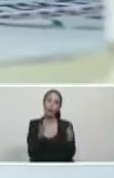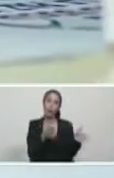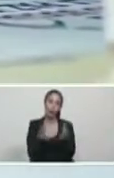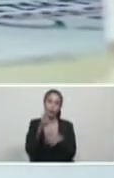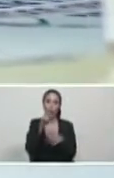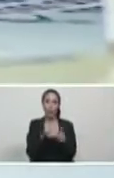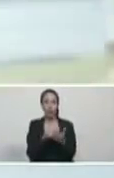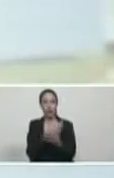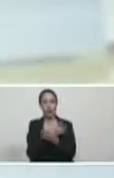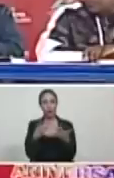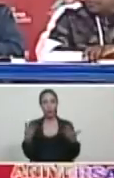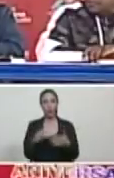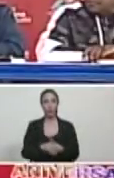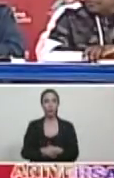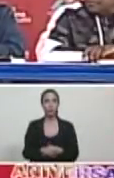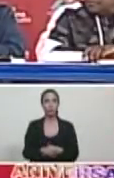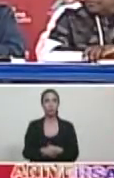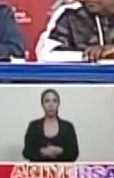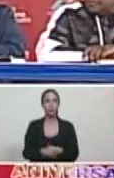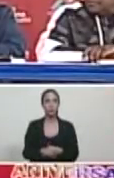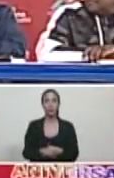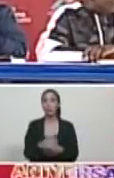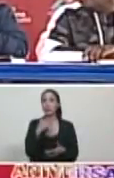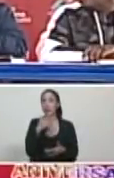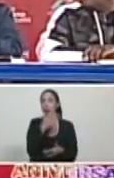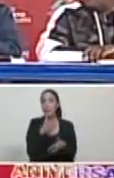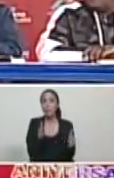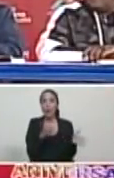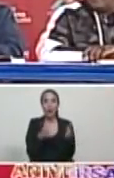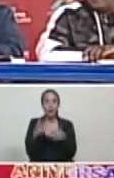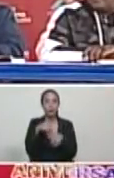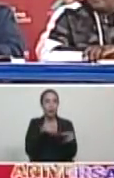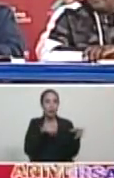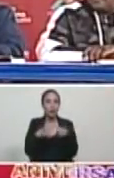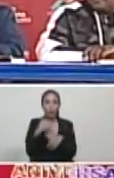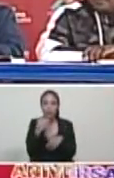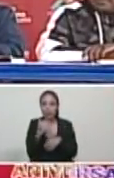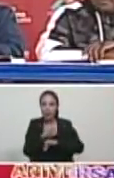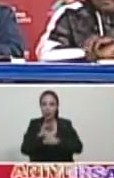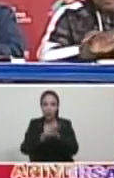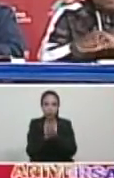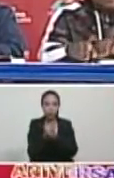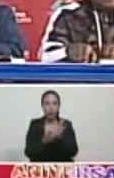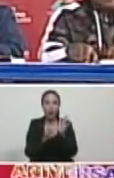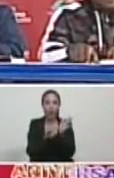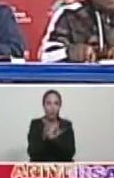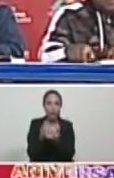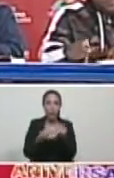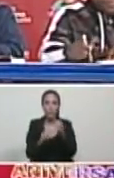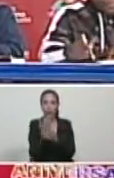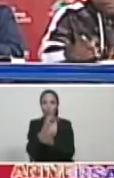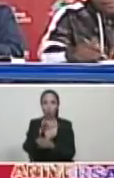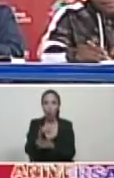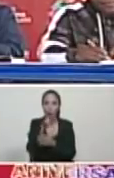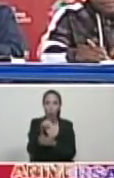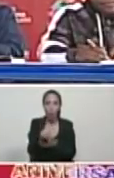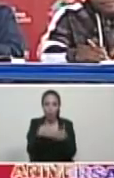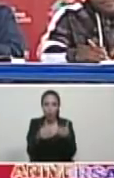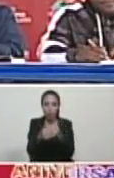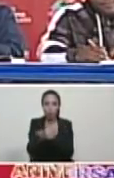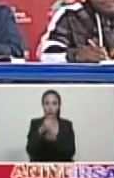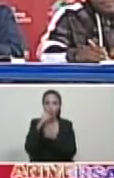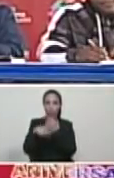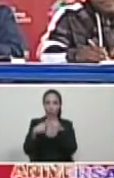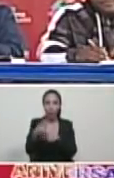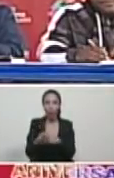22/3/2019. Naguará, ya se nos va el mes número 3 y viene el 4 y el 5 y dentro de unos días nos